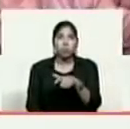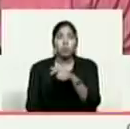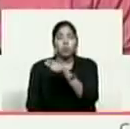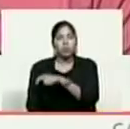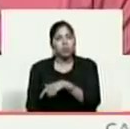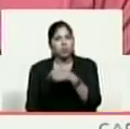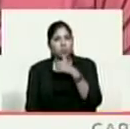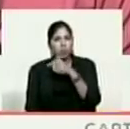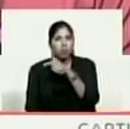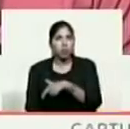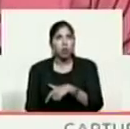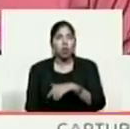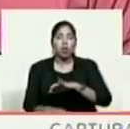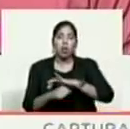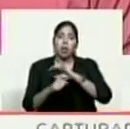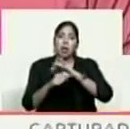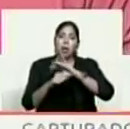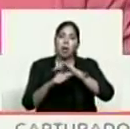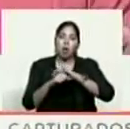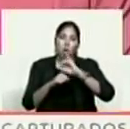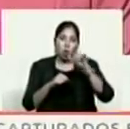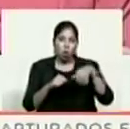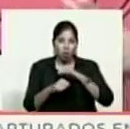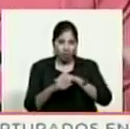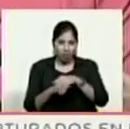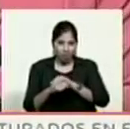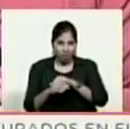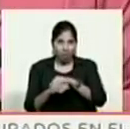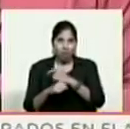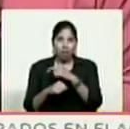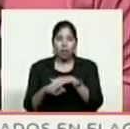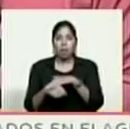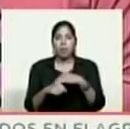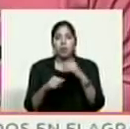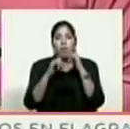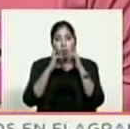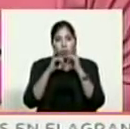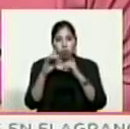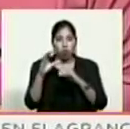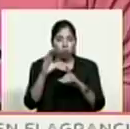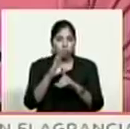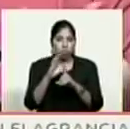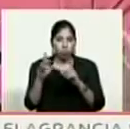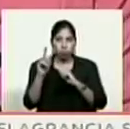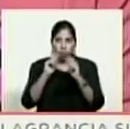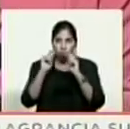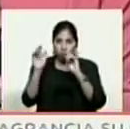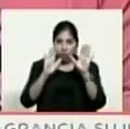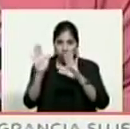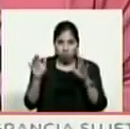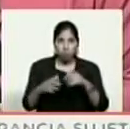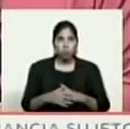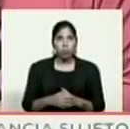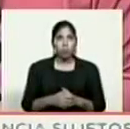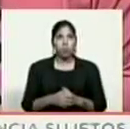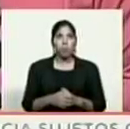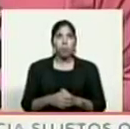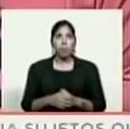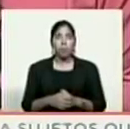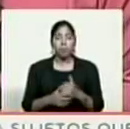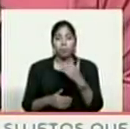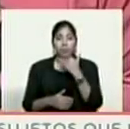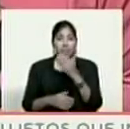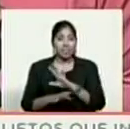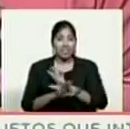comunicación, cultura y turismo, Jorge Rodríguez. Ha dicho que ha triunfado la paz, ha triunfado el pueblo de Venezuela y que se ha restituido en casi su totalidad